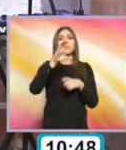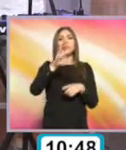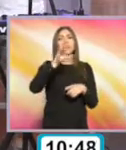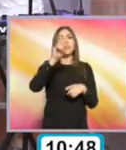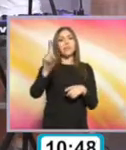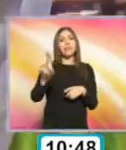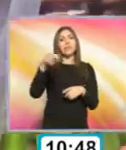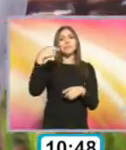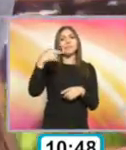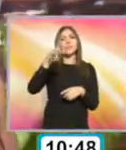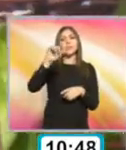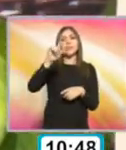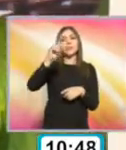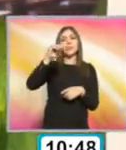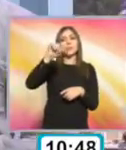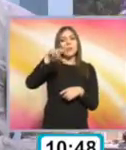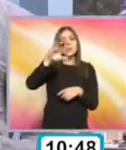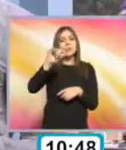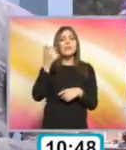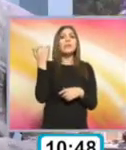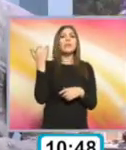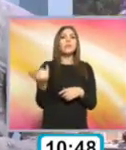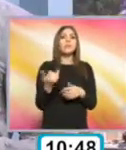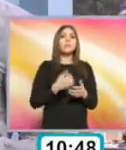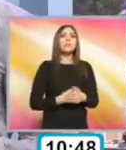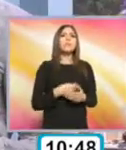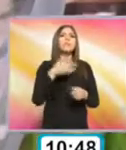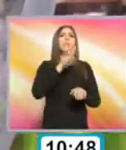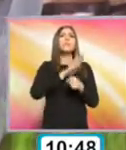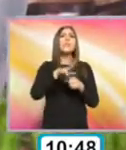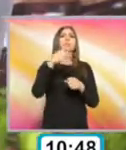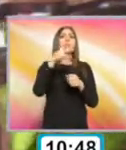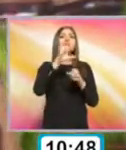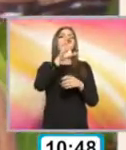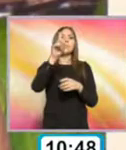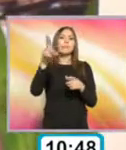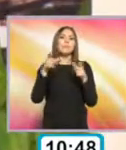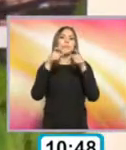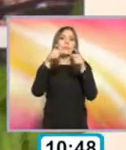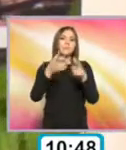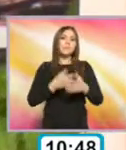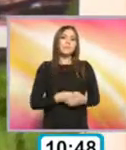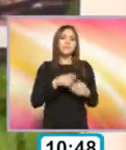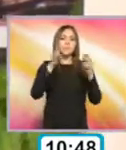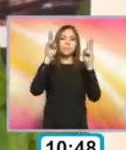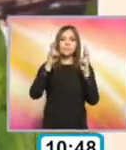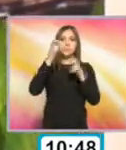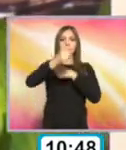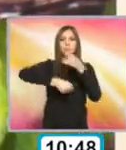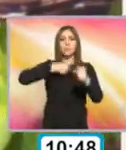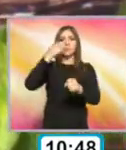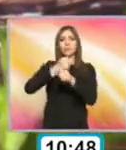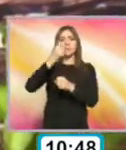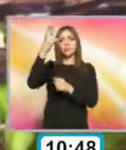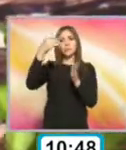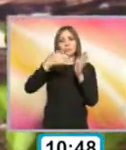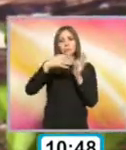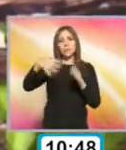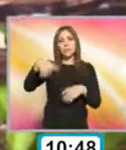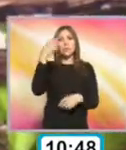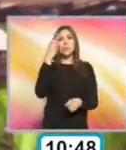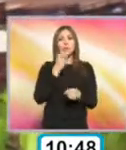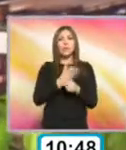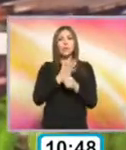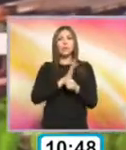Así es. Y cuéntame del material discográfico. Bueno, este material lo grabamos en 2014 ya. Ujú. Este año ya